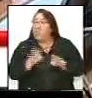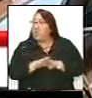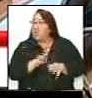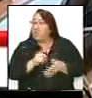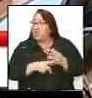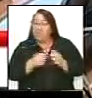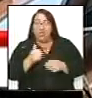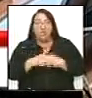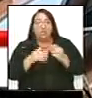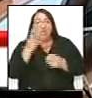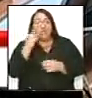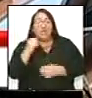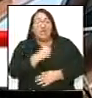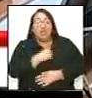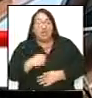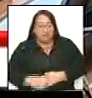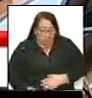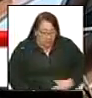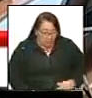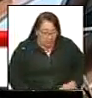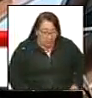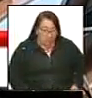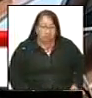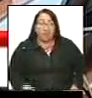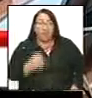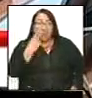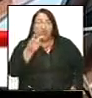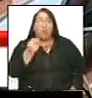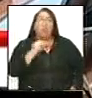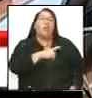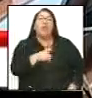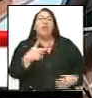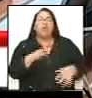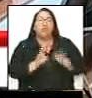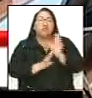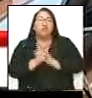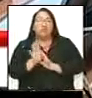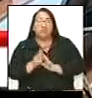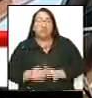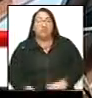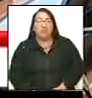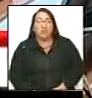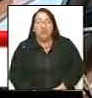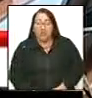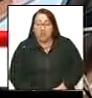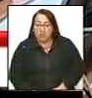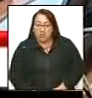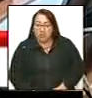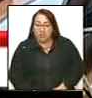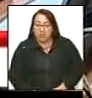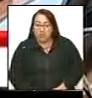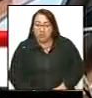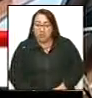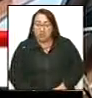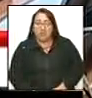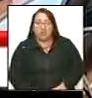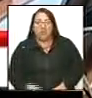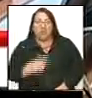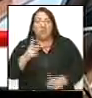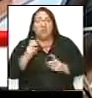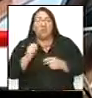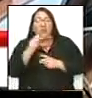esto acerca de experiencias canadá y veo como ellos han logrado democratizar la energía no solamente bajo un punto vista ambiental